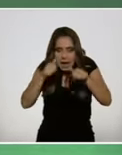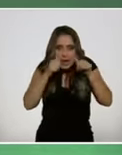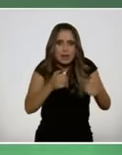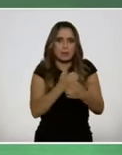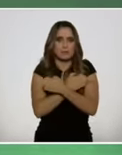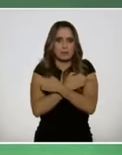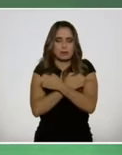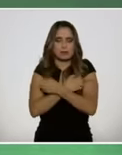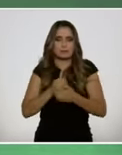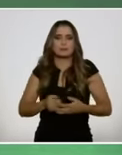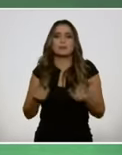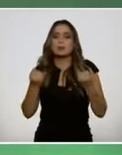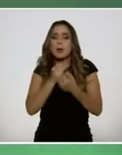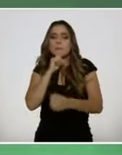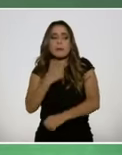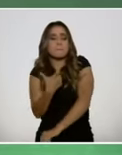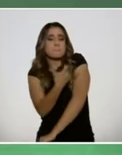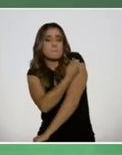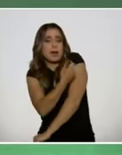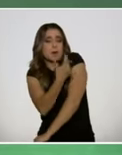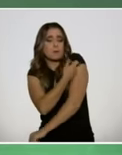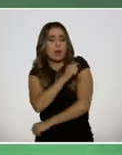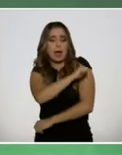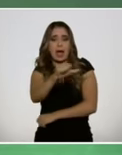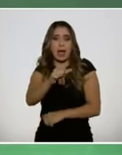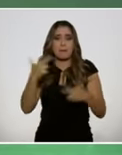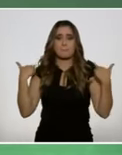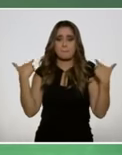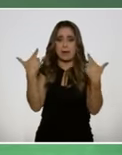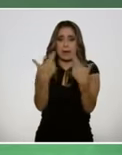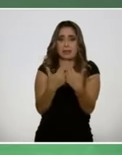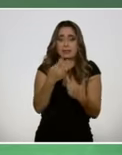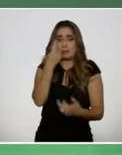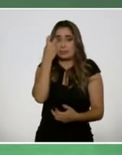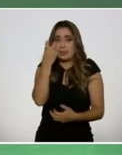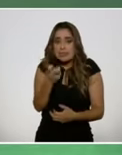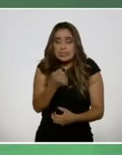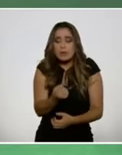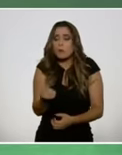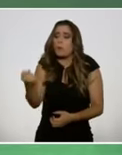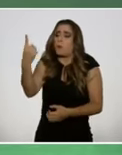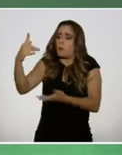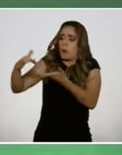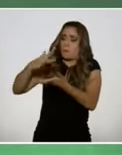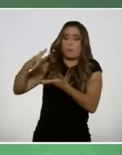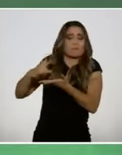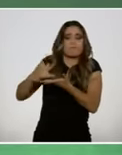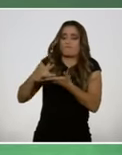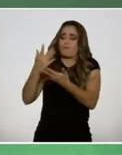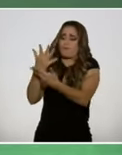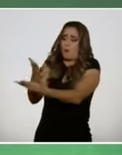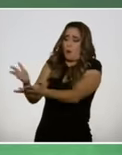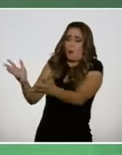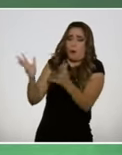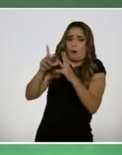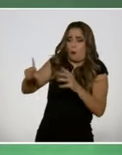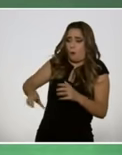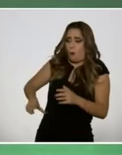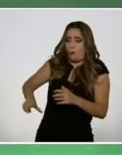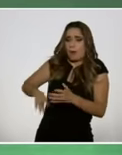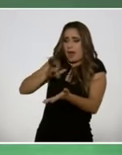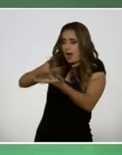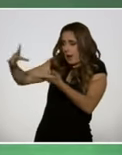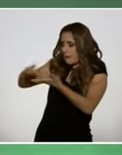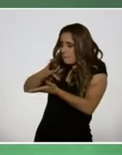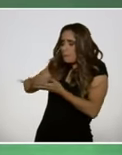La vacunación a nuestros maestros no fue resultado de uno solo, fue la suma de esfuerzos de lo que fue nuestro secretario